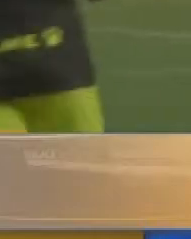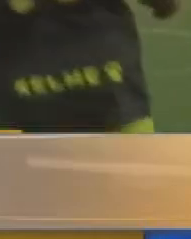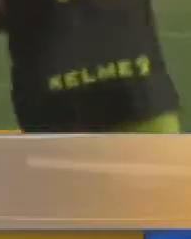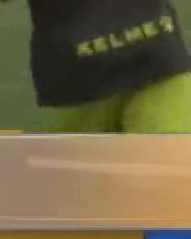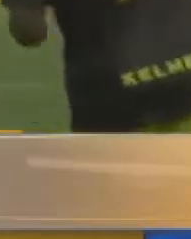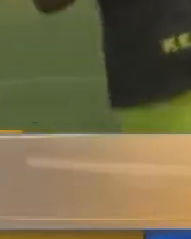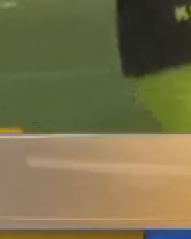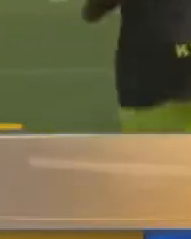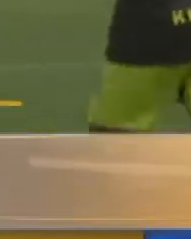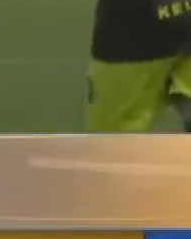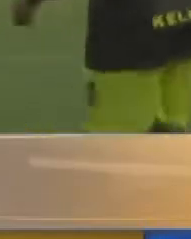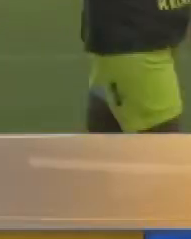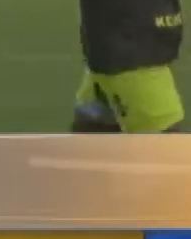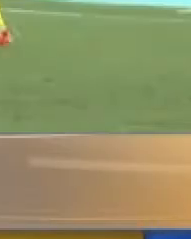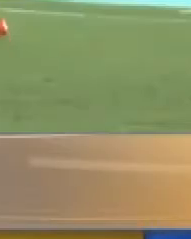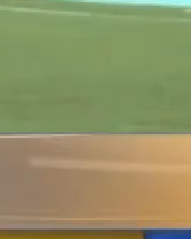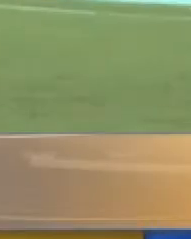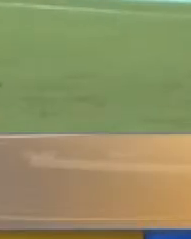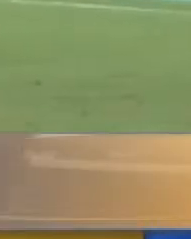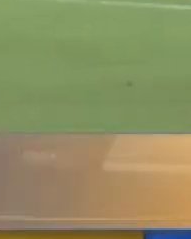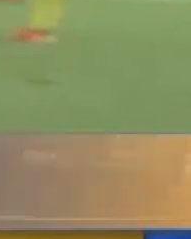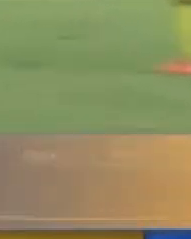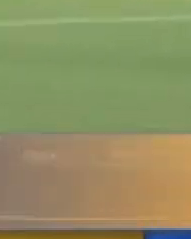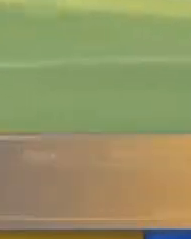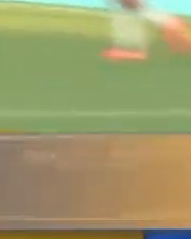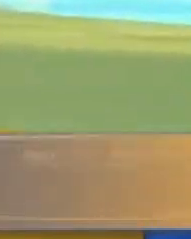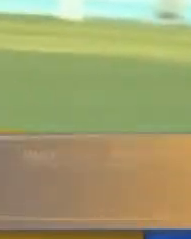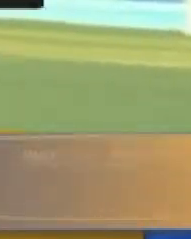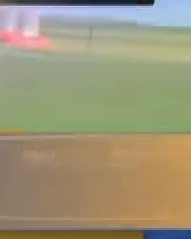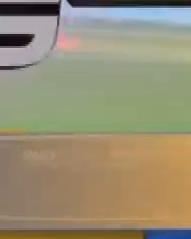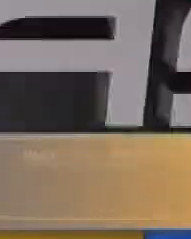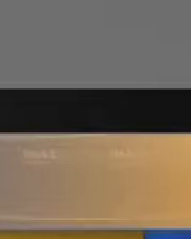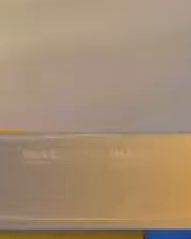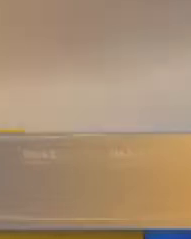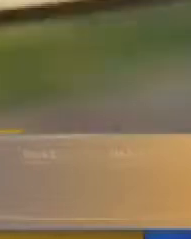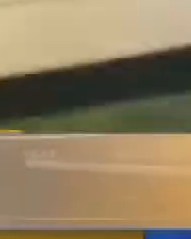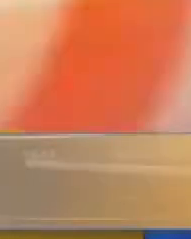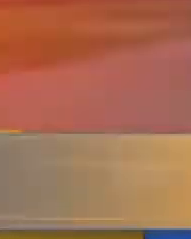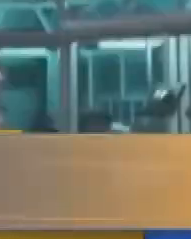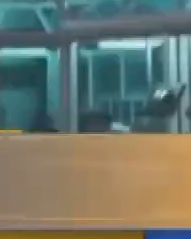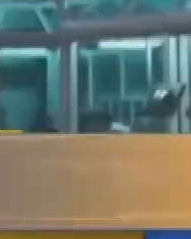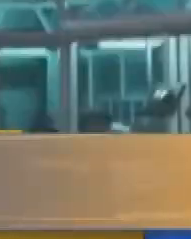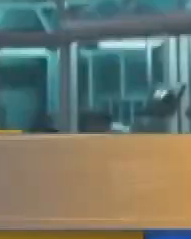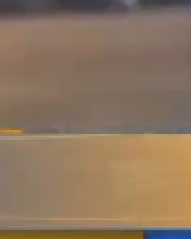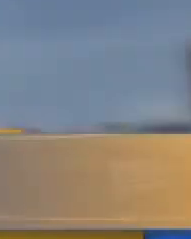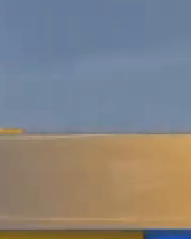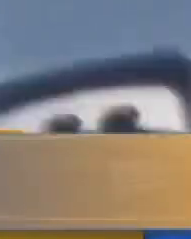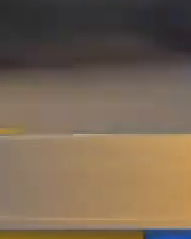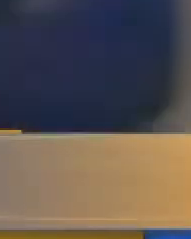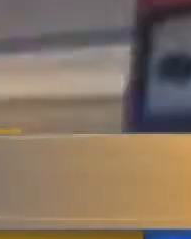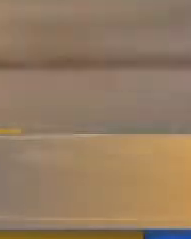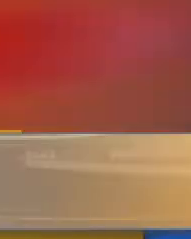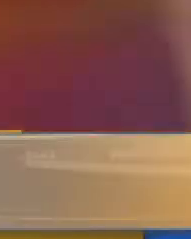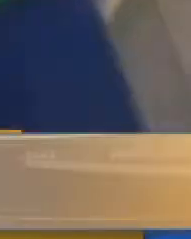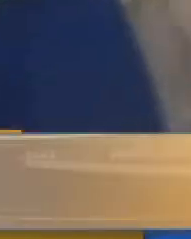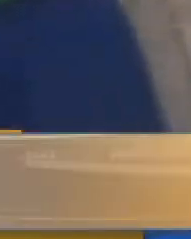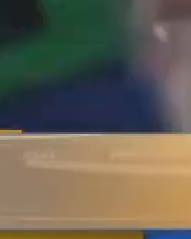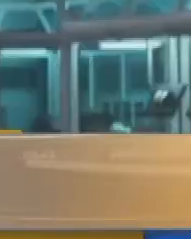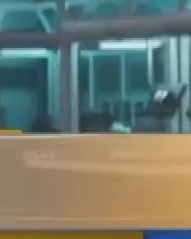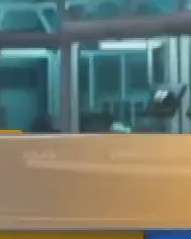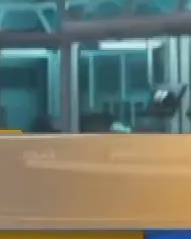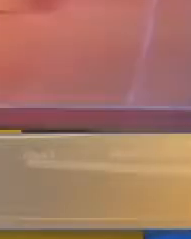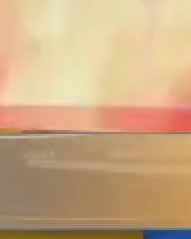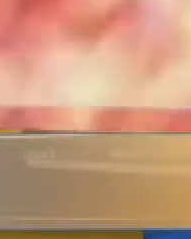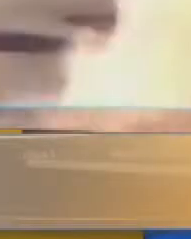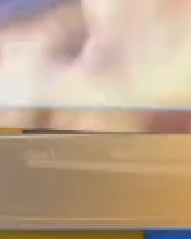próximo sábado contra Leones de Río Negro en el Estadio Daniel Villa Zapata. Y al cierre, Cars 3, la película recomendada